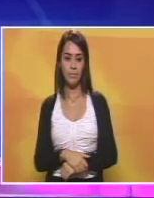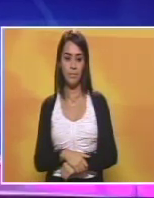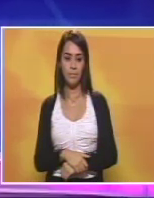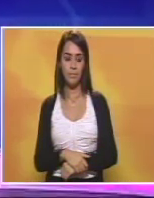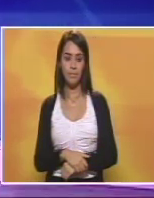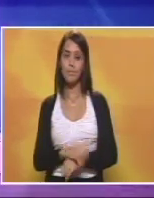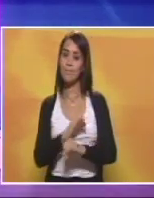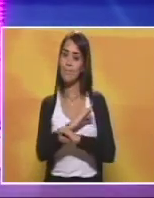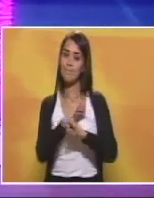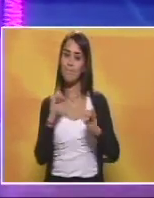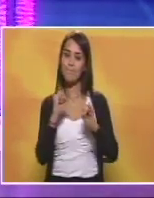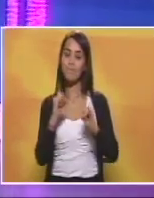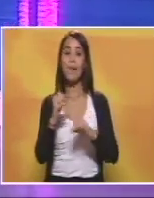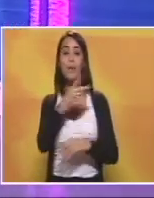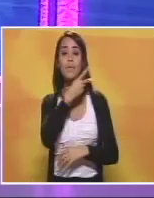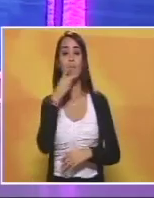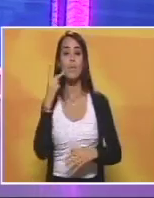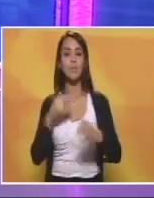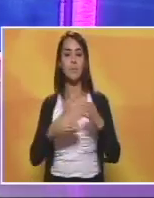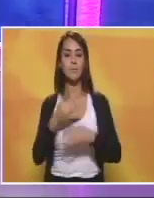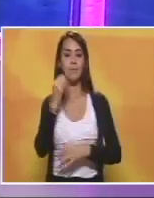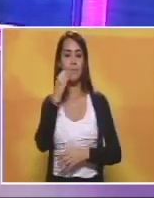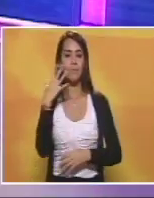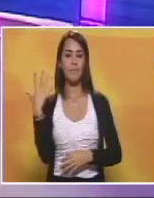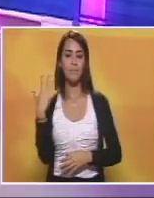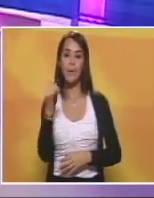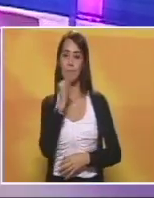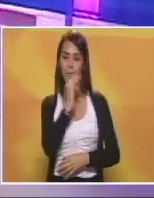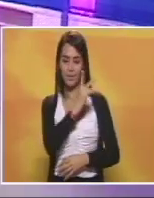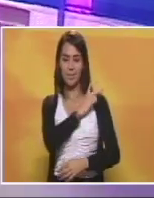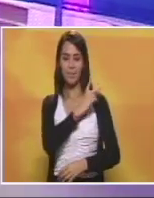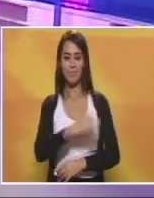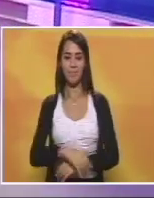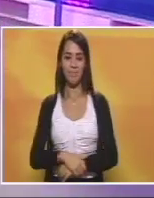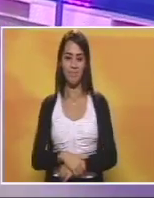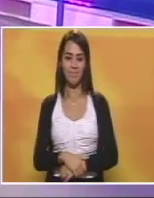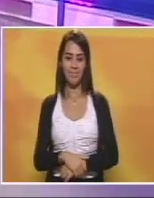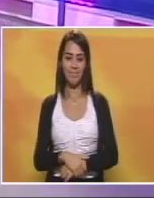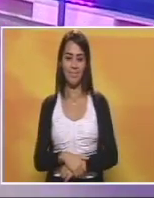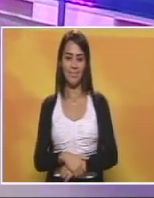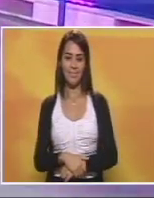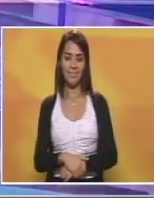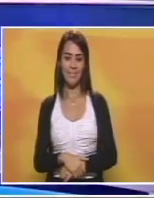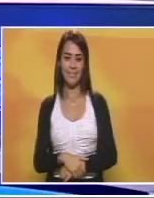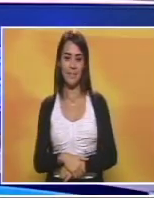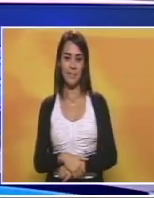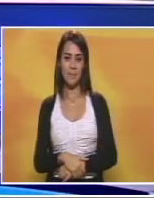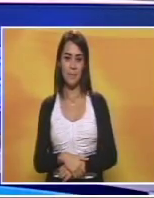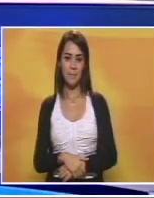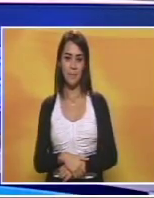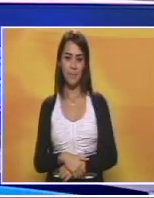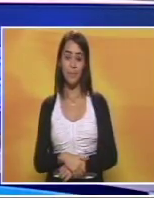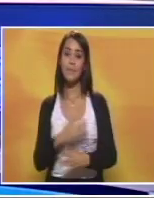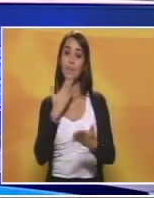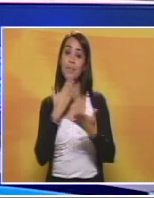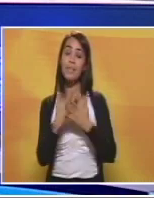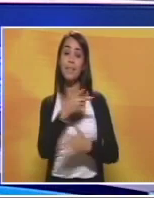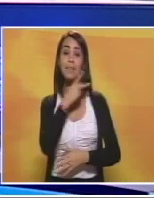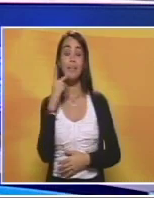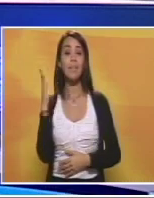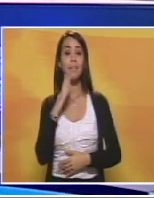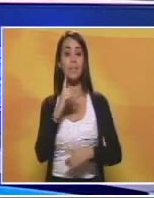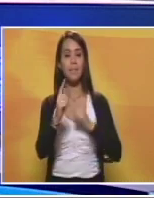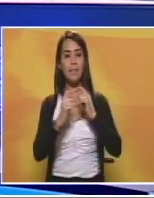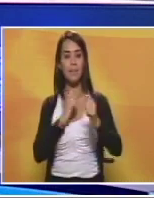y así llegamos al final si queréis cuadros y los espero una próxima emisión de estrenos y estrellas por su noticiero venevisión gracias calidad el